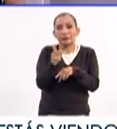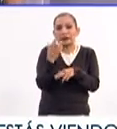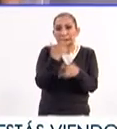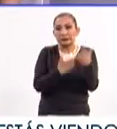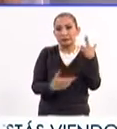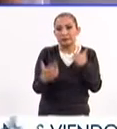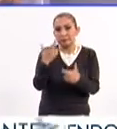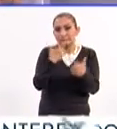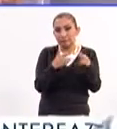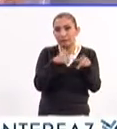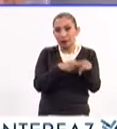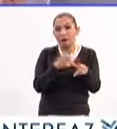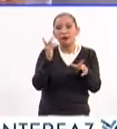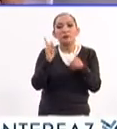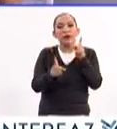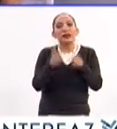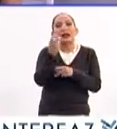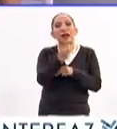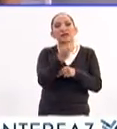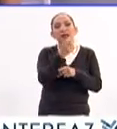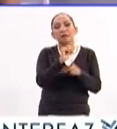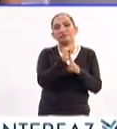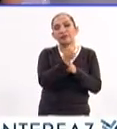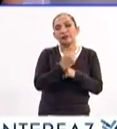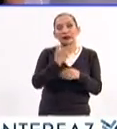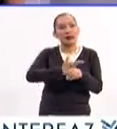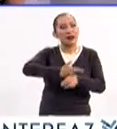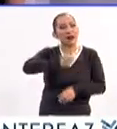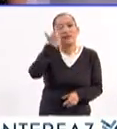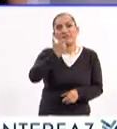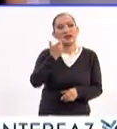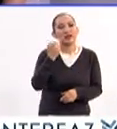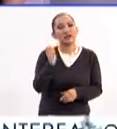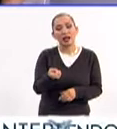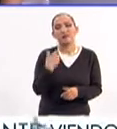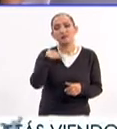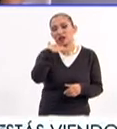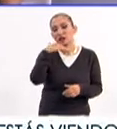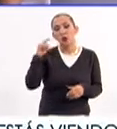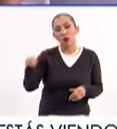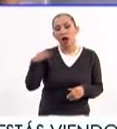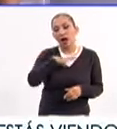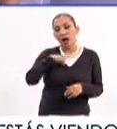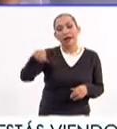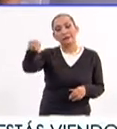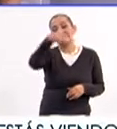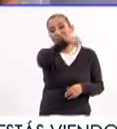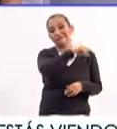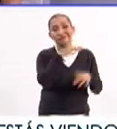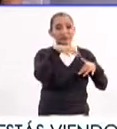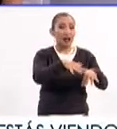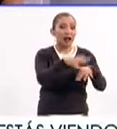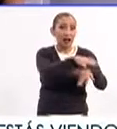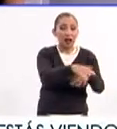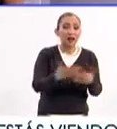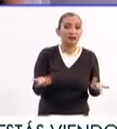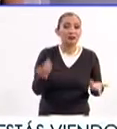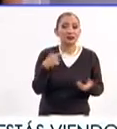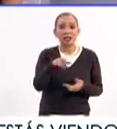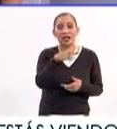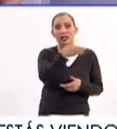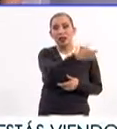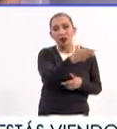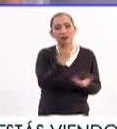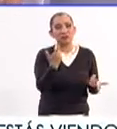al regresar, sigamos por favor platicando de esta situación gravísima que es la basura que se encuentra en los mares, en los océanos, en